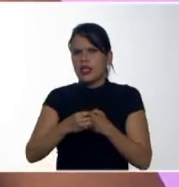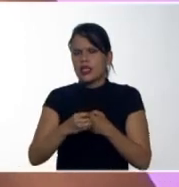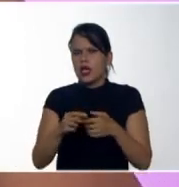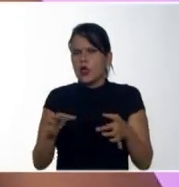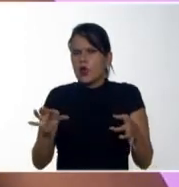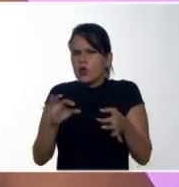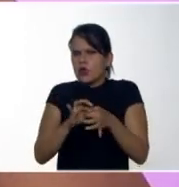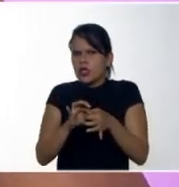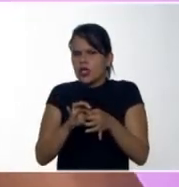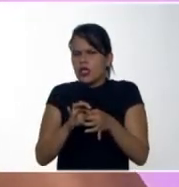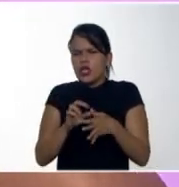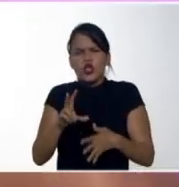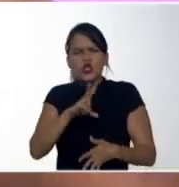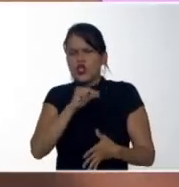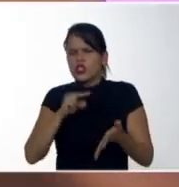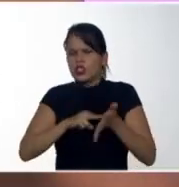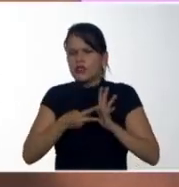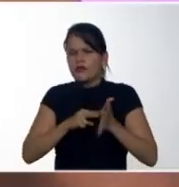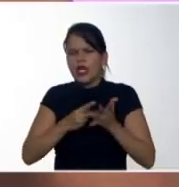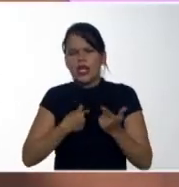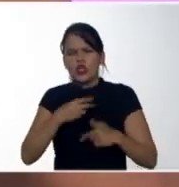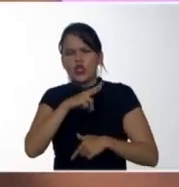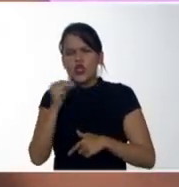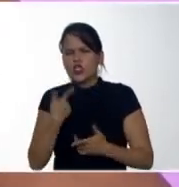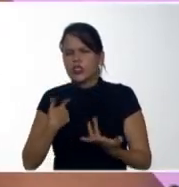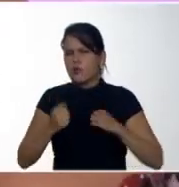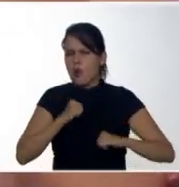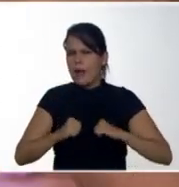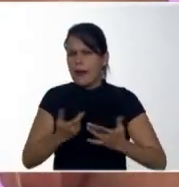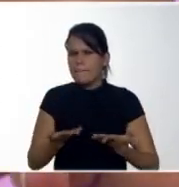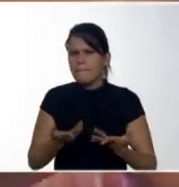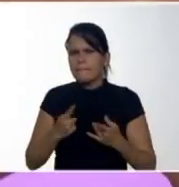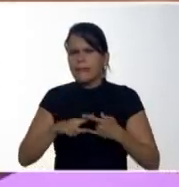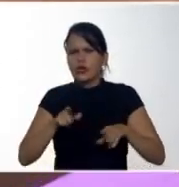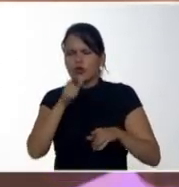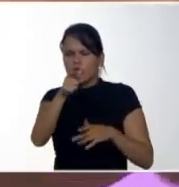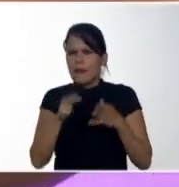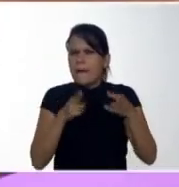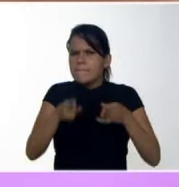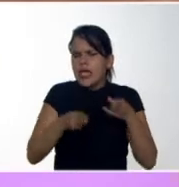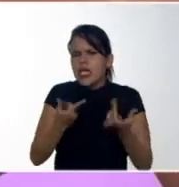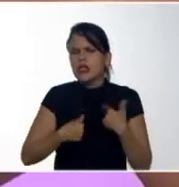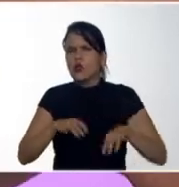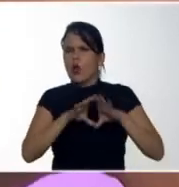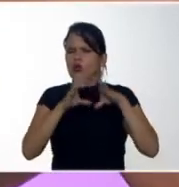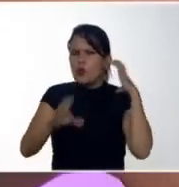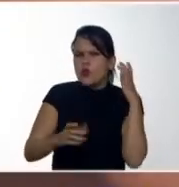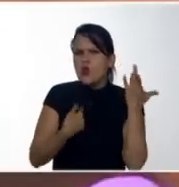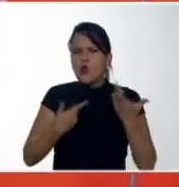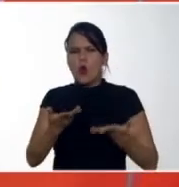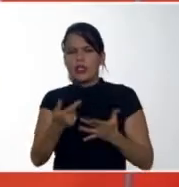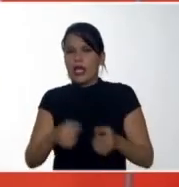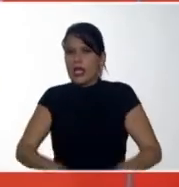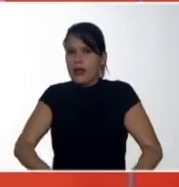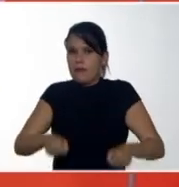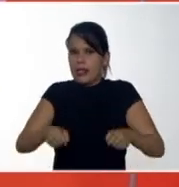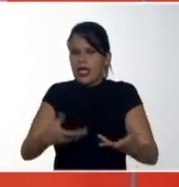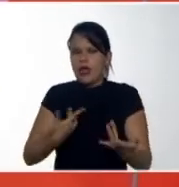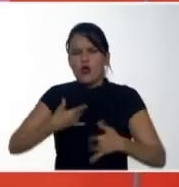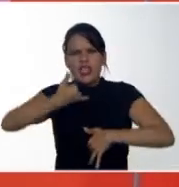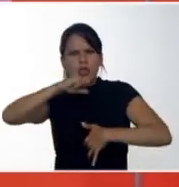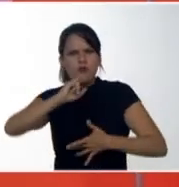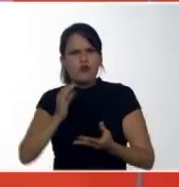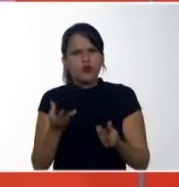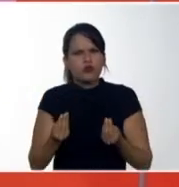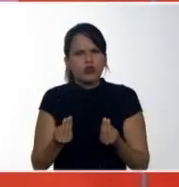muevan. Cuando ustedes, por ejemplo, van en el metro, en un autobús, o están en el mercado y hay mucha